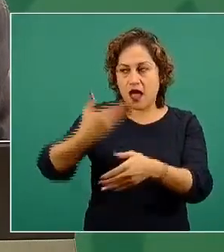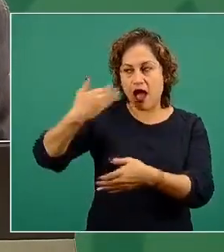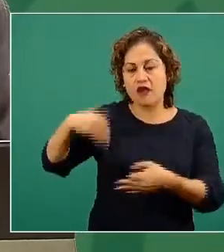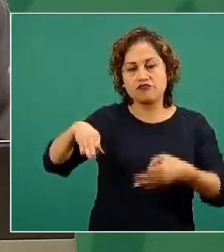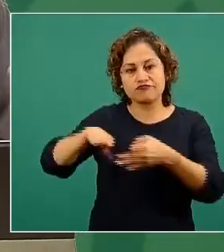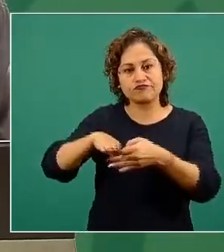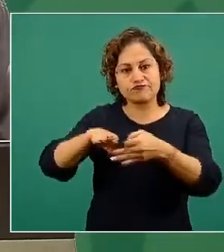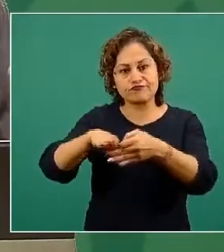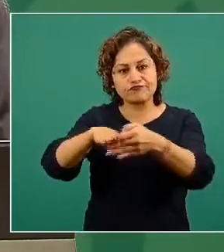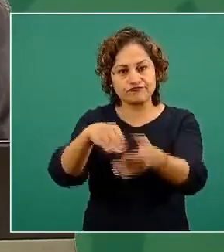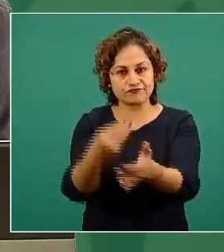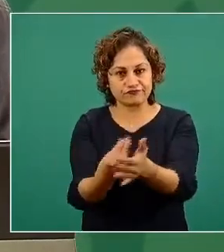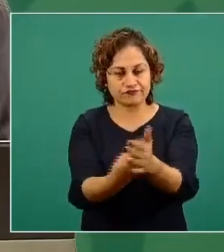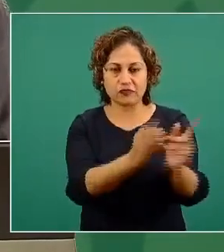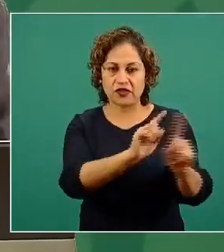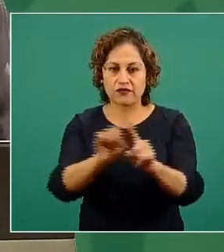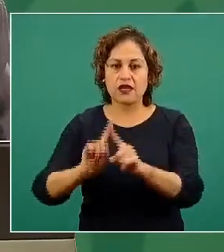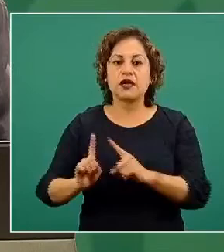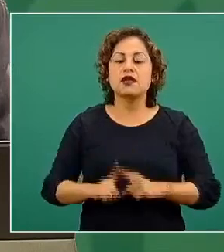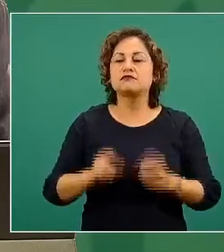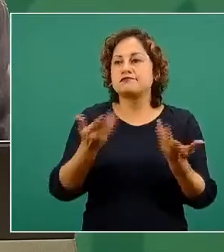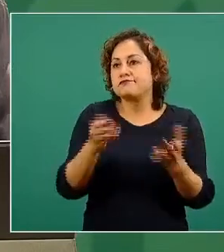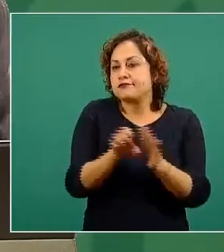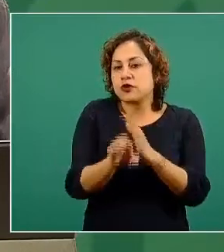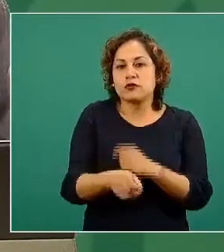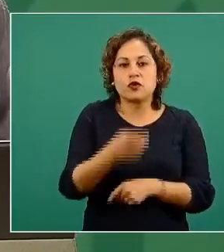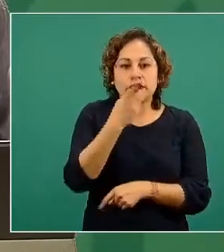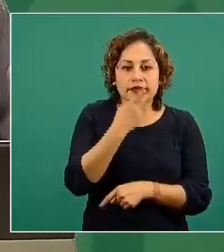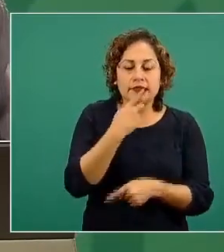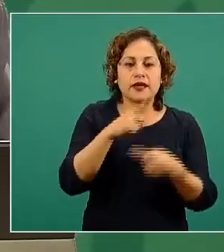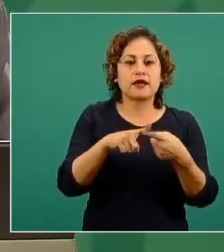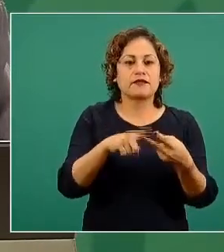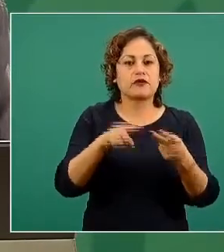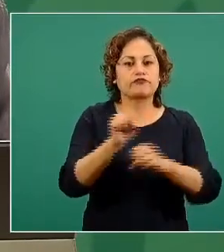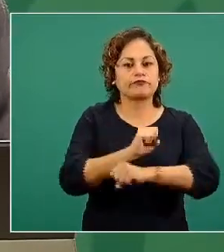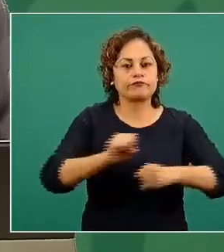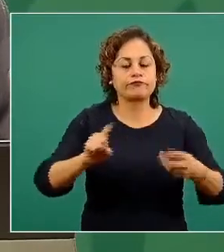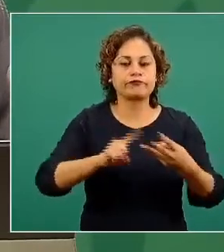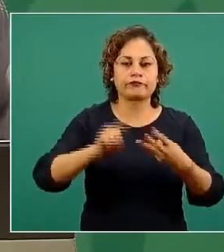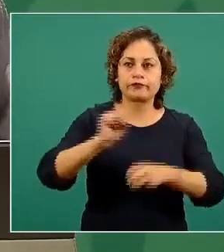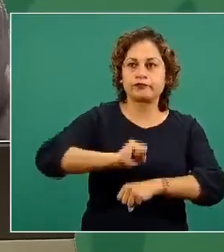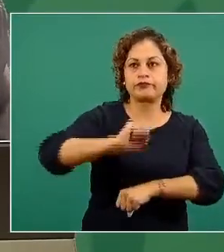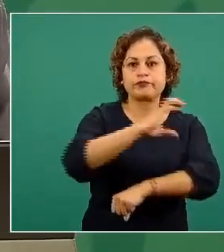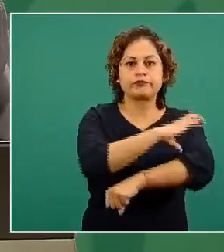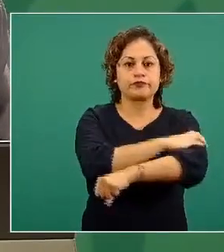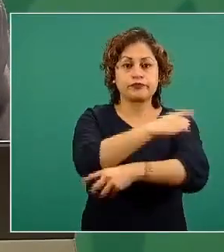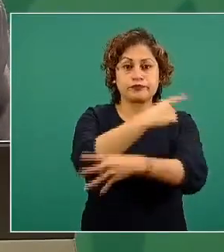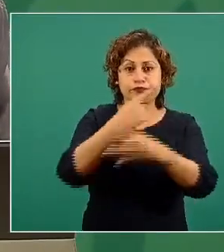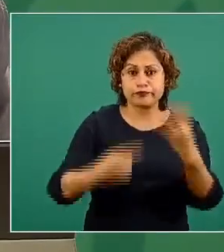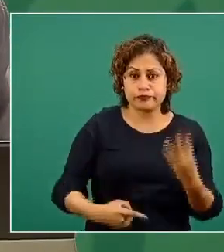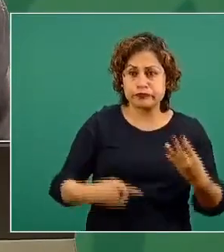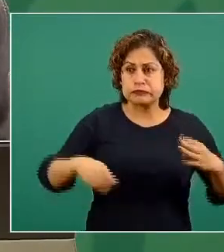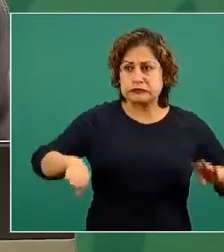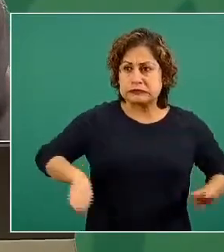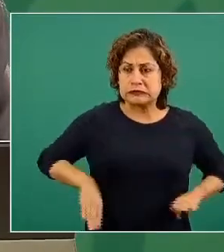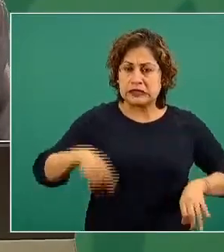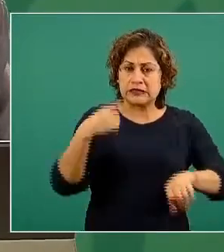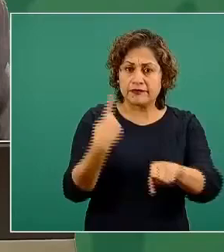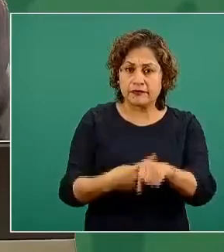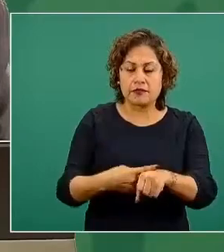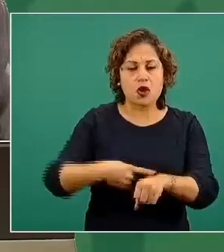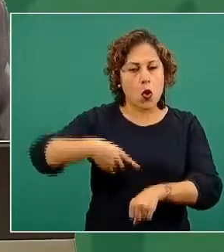tengan obesidad, diabetes, hipertensión arterial. Es importante o es necesaria y yo diría